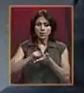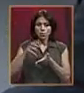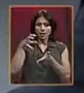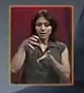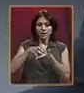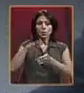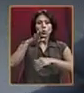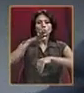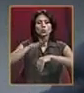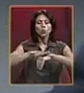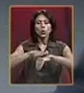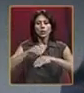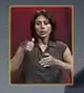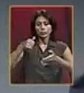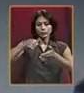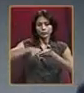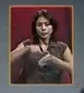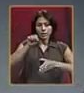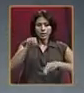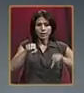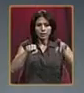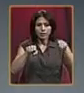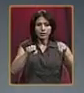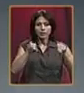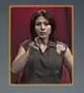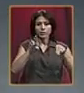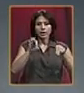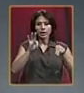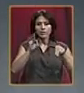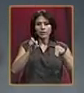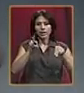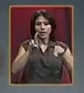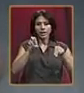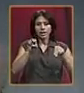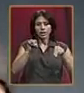que muy temprano en el otoño boreal